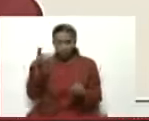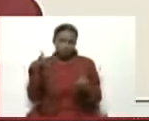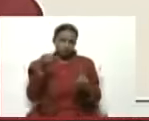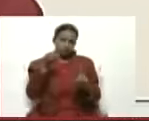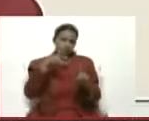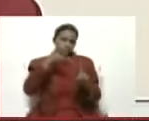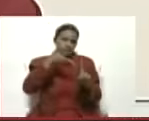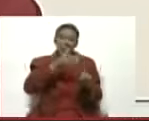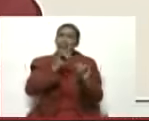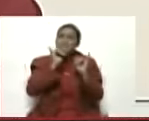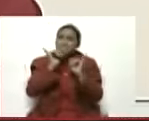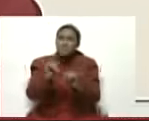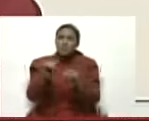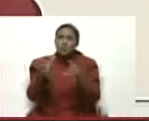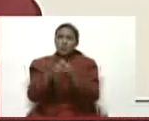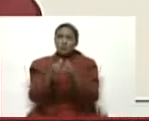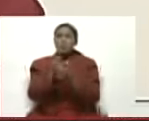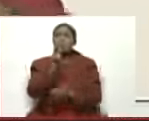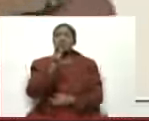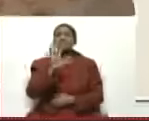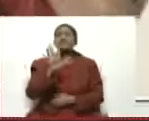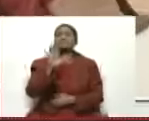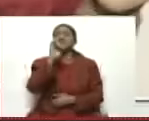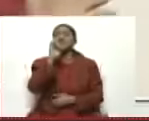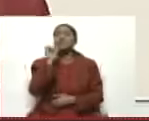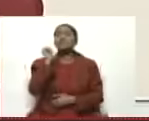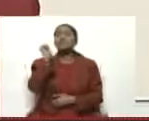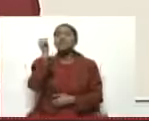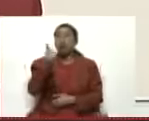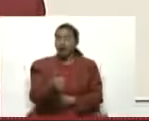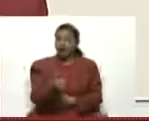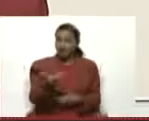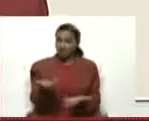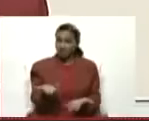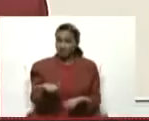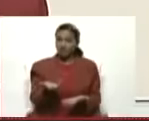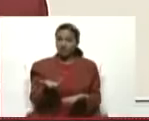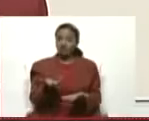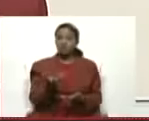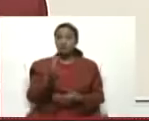nuestro pueblo. Entonces necesita que salga gente a hablar por él.